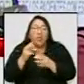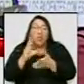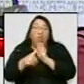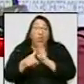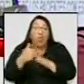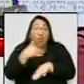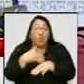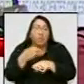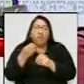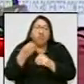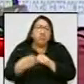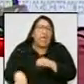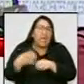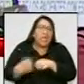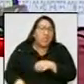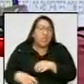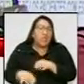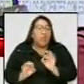operatorio,